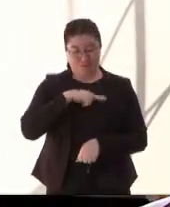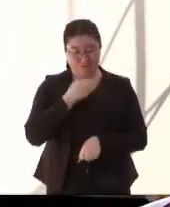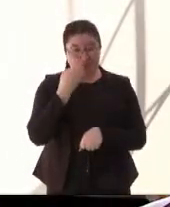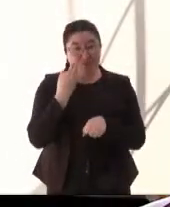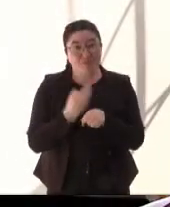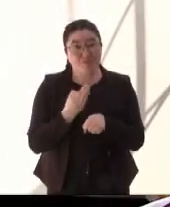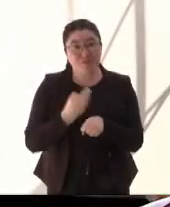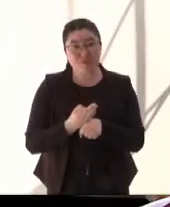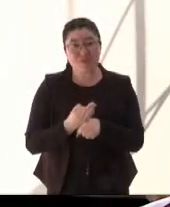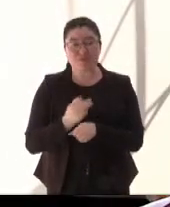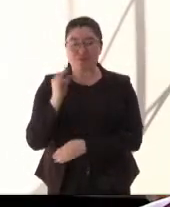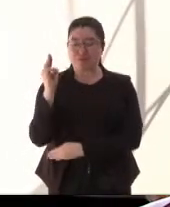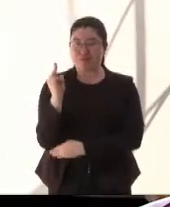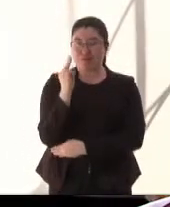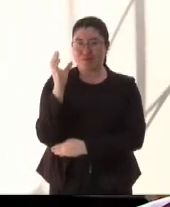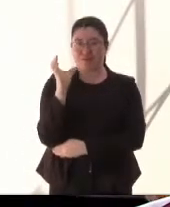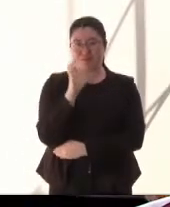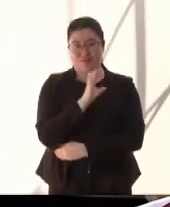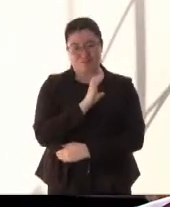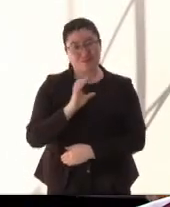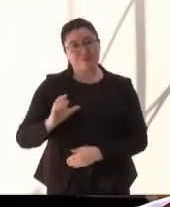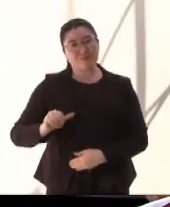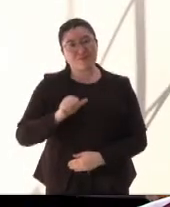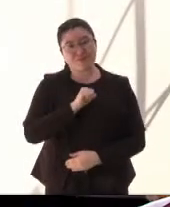aquí, en la Magdalena Contreras, ¿sí?